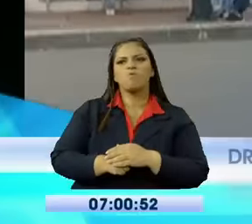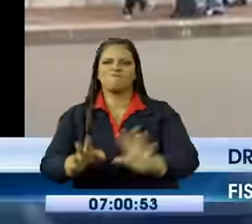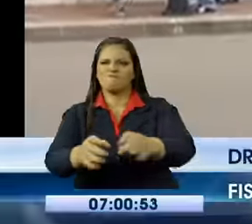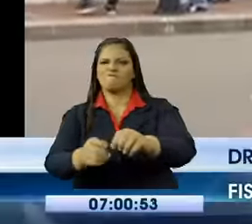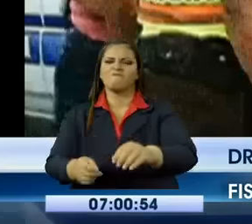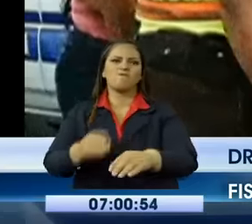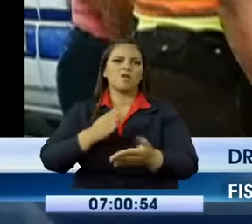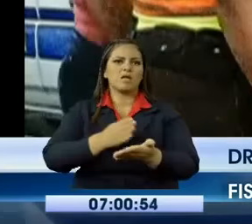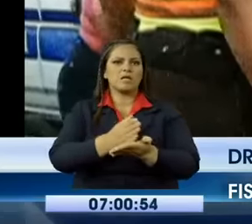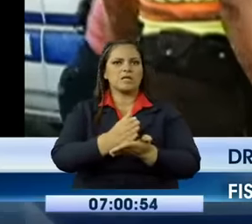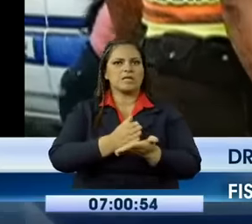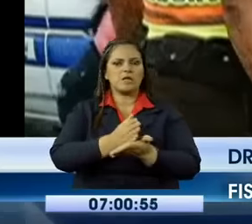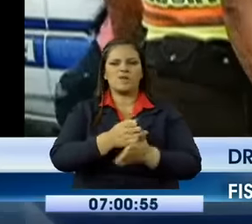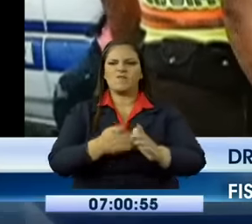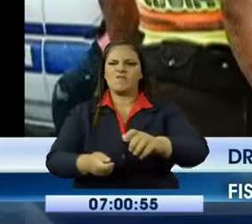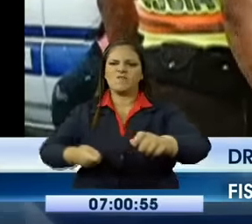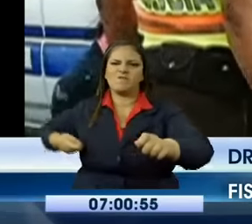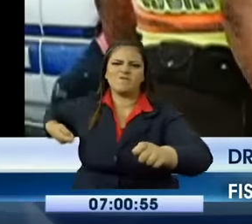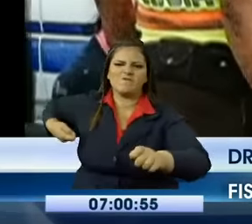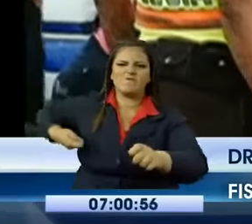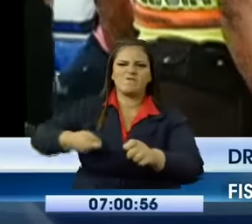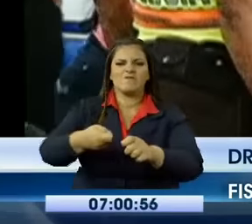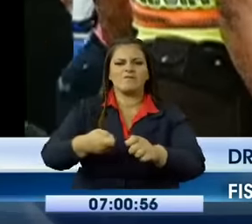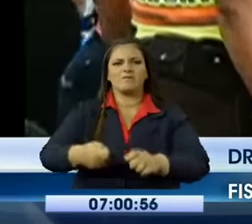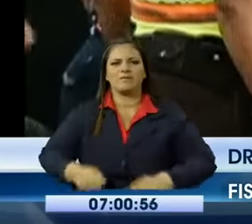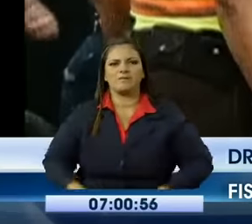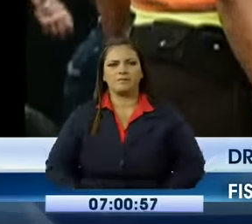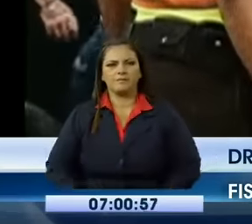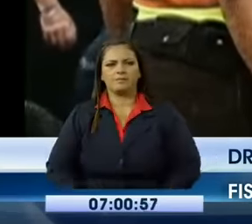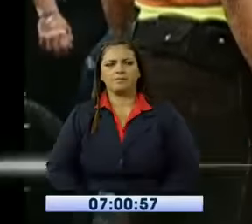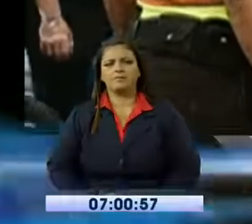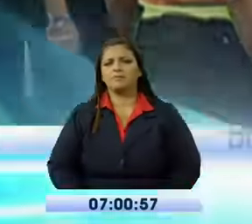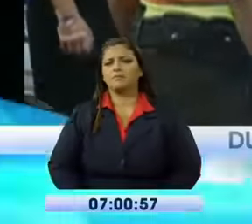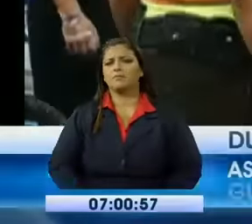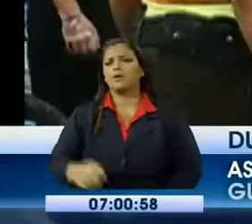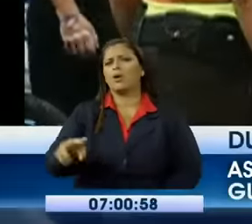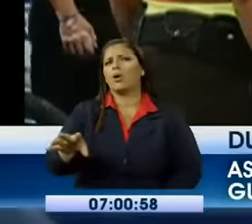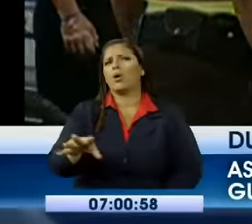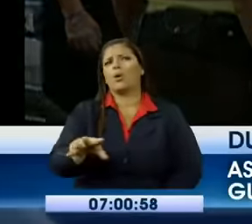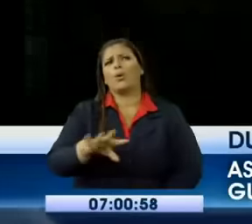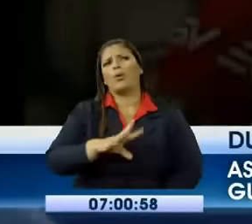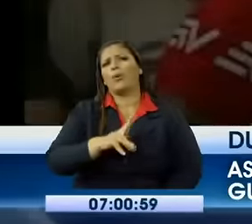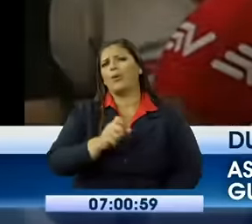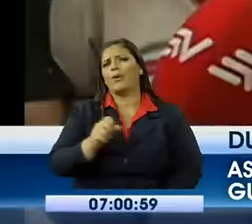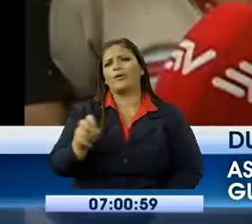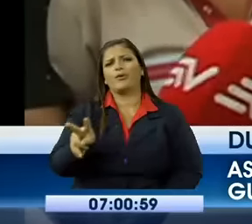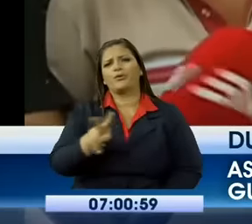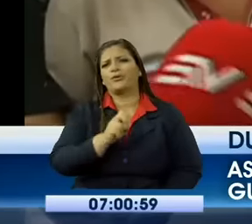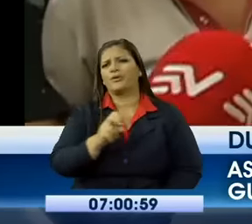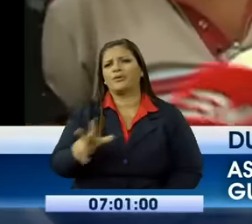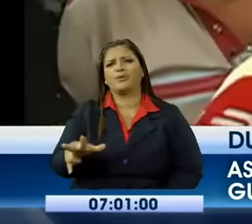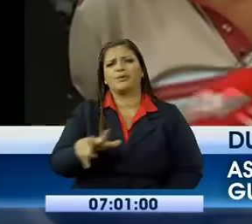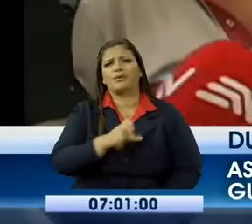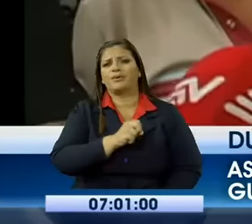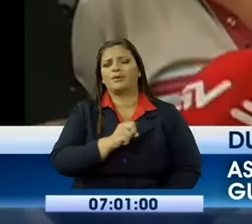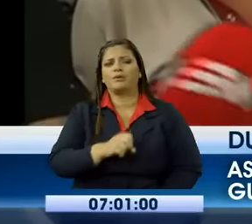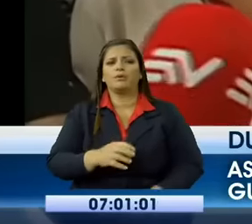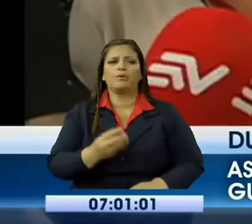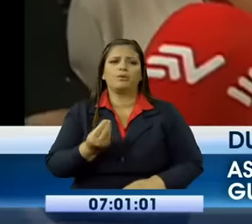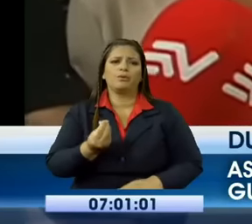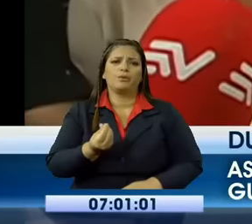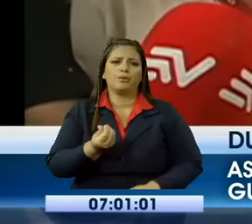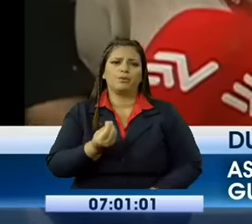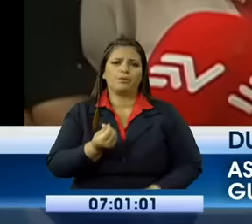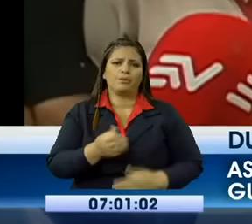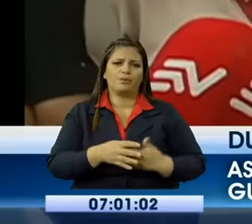parte posterior. Vendía, quién sabe cómo dice, unos $200, $300 diarios solo por esa, por robar ese pequeñez, le